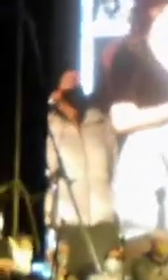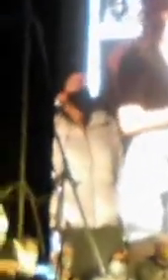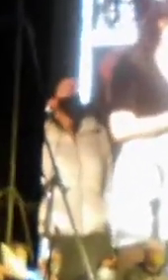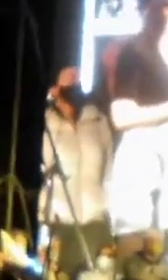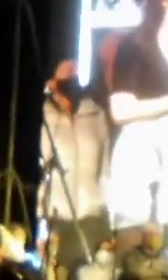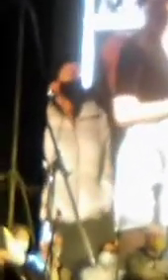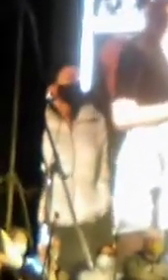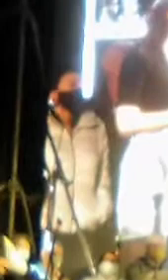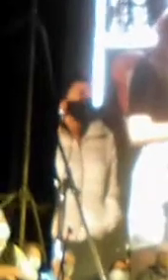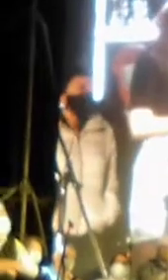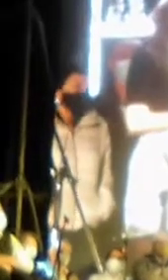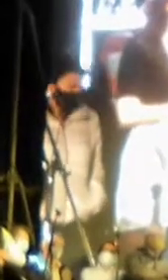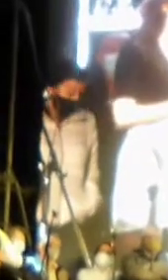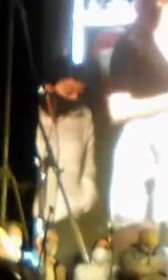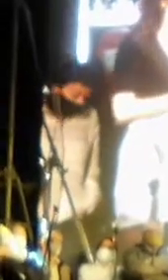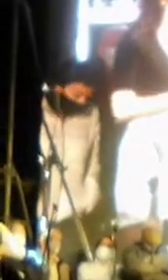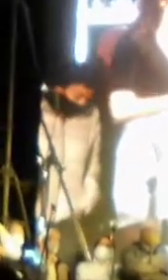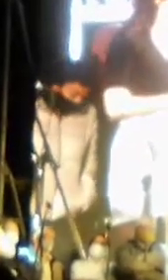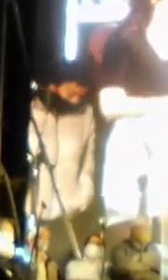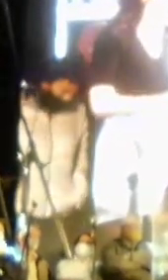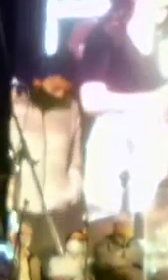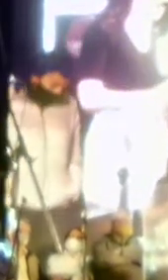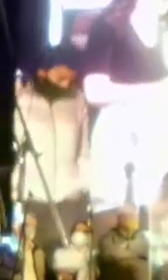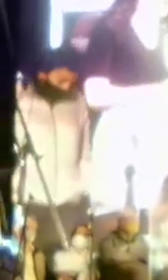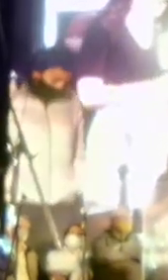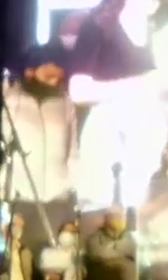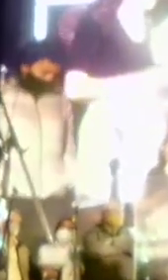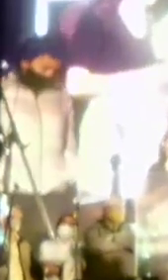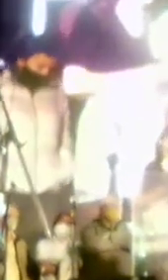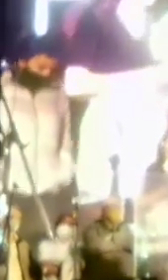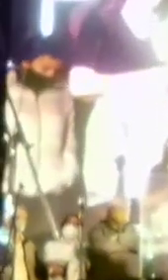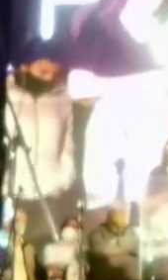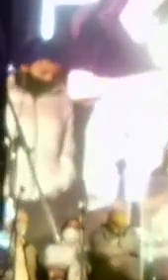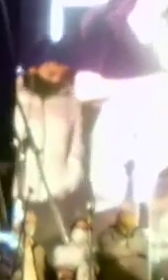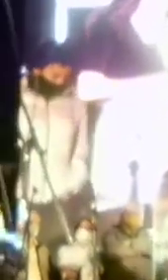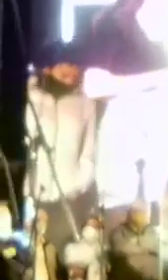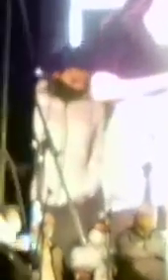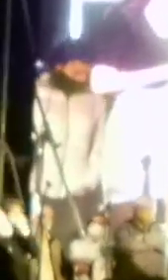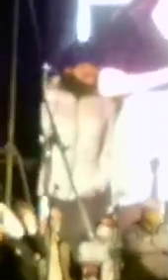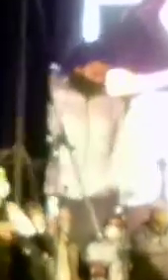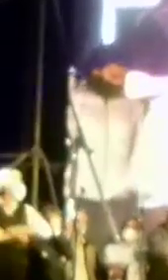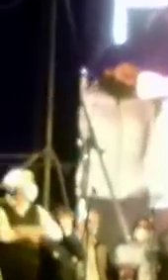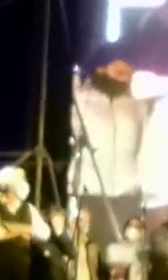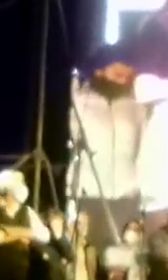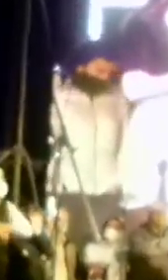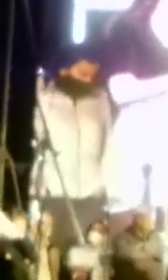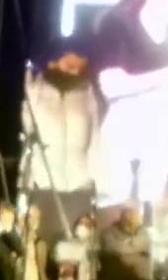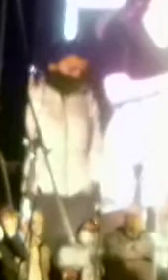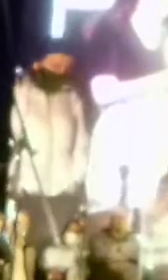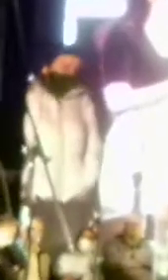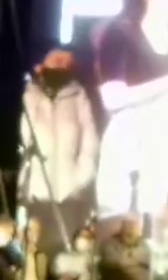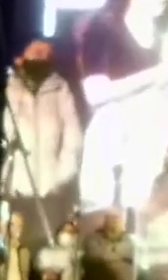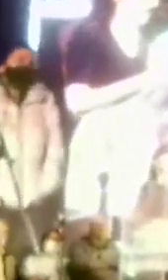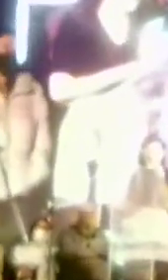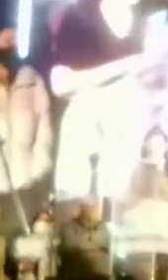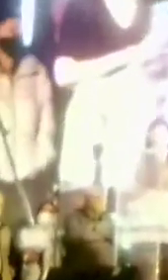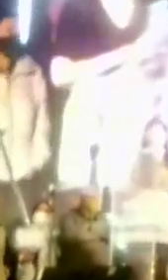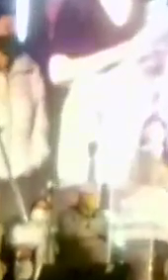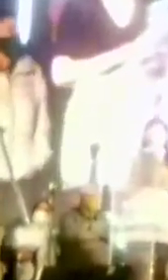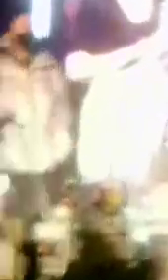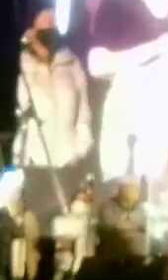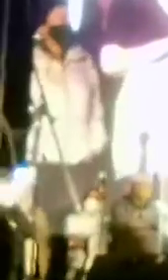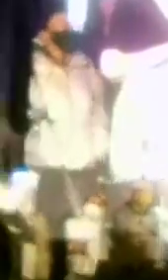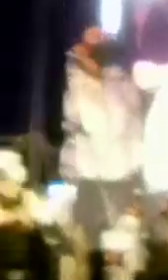desde abajo, surgió desde la razón y el corazón de las mujeres y hombres que sostienen en silencio, con mucho trabajo, por la vida de